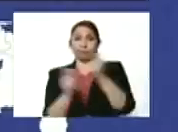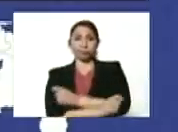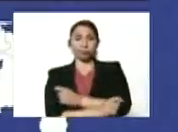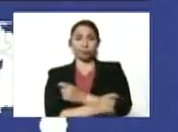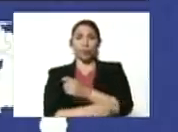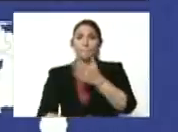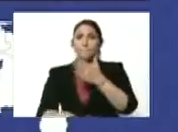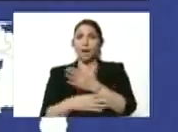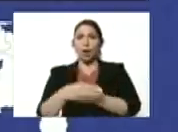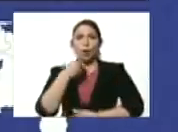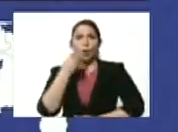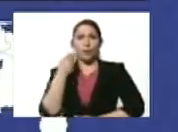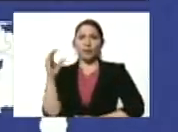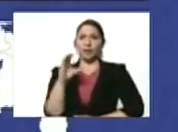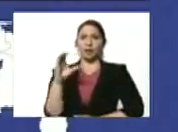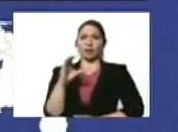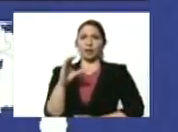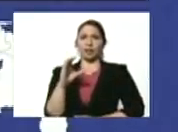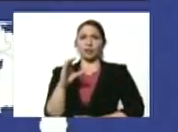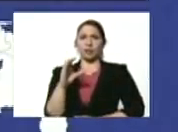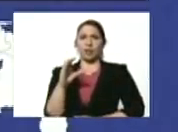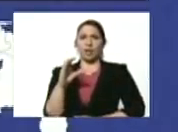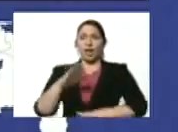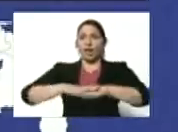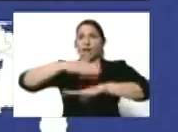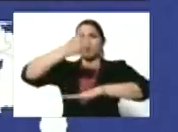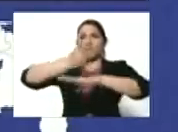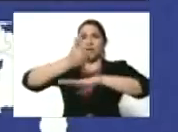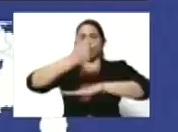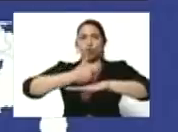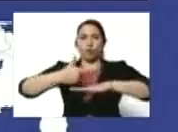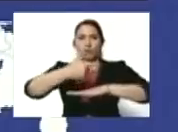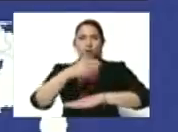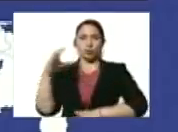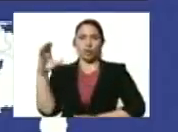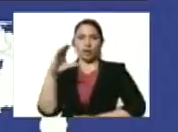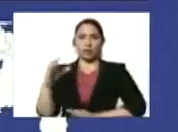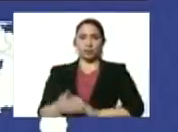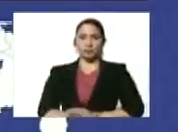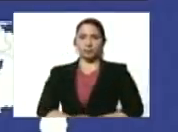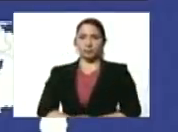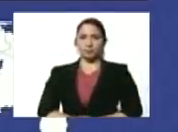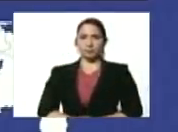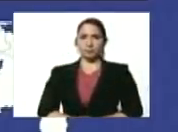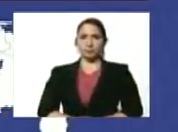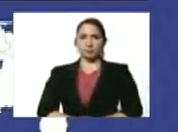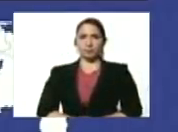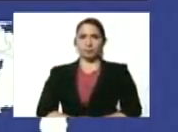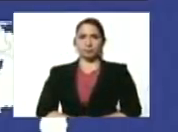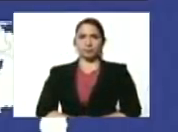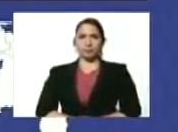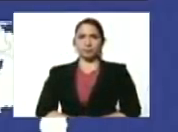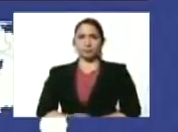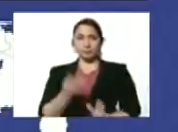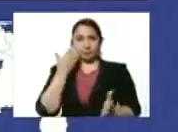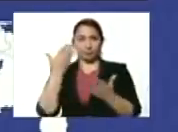como joven caraqueño a jefe de gobierno del Distrito Capital de Caracas. Allá